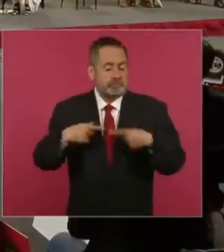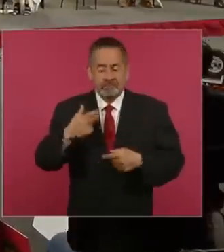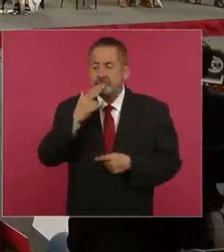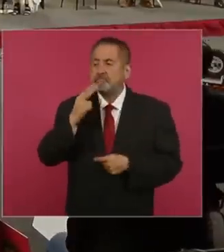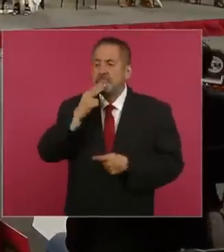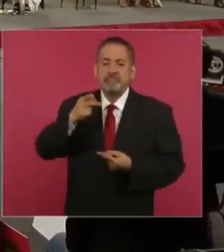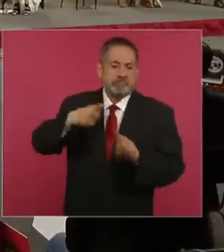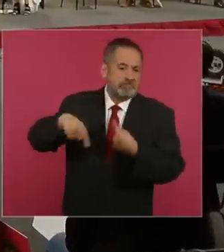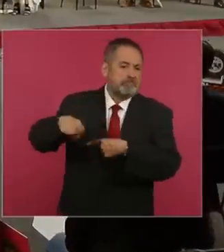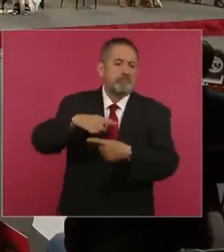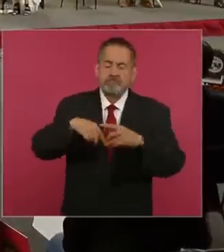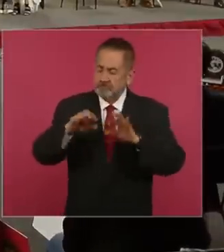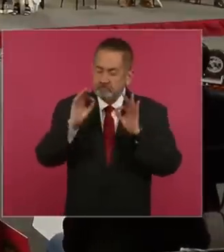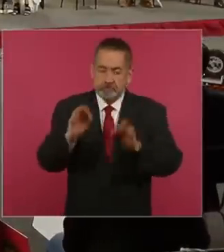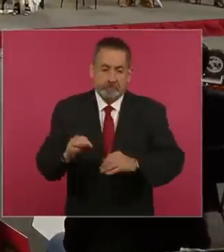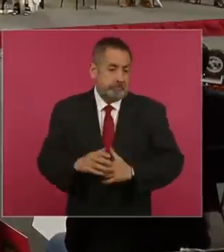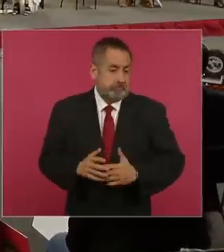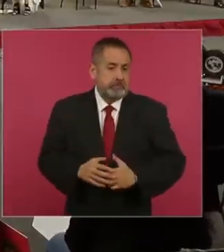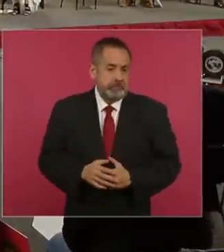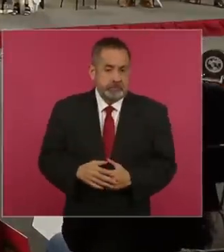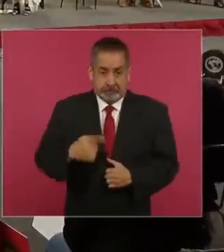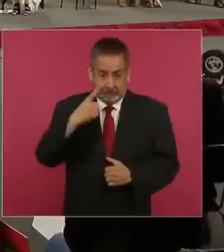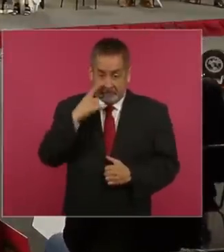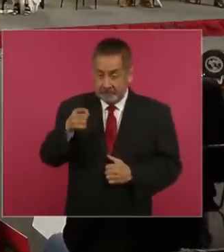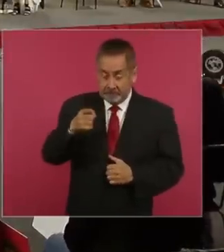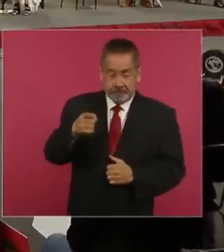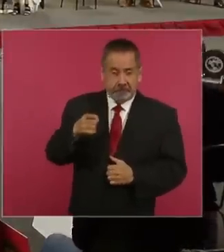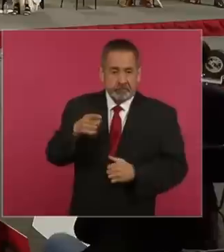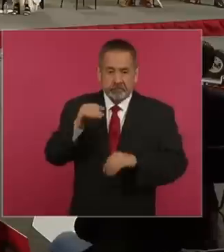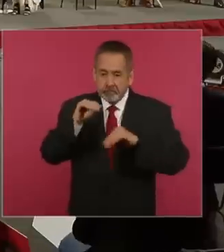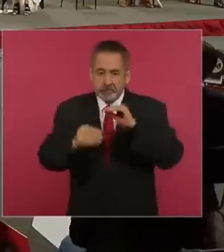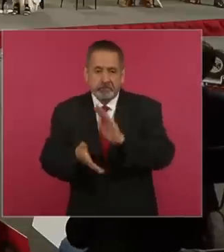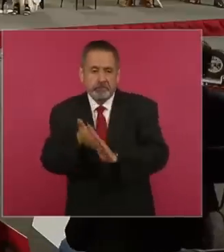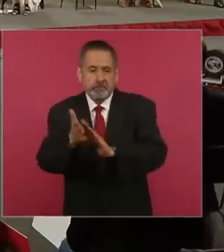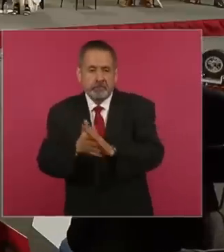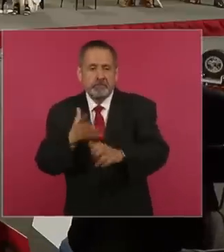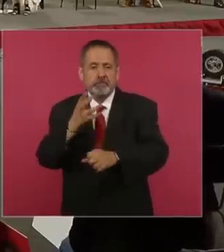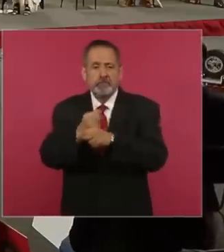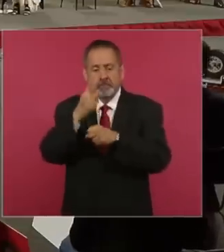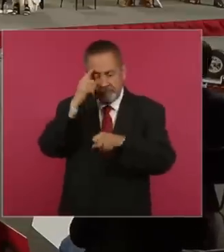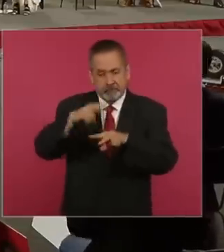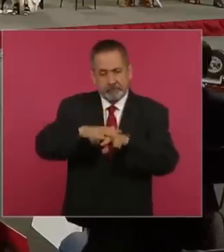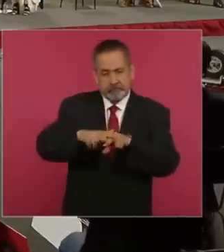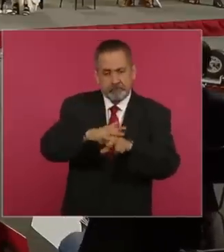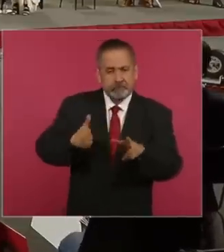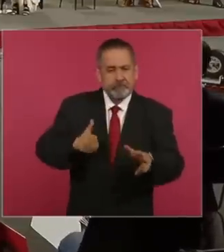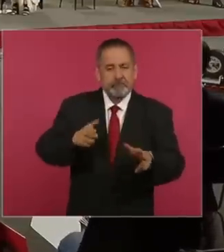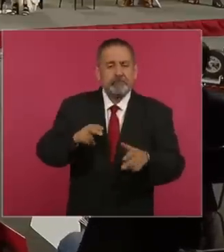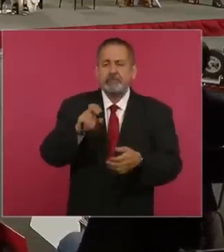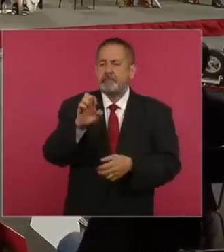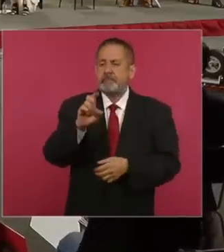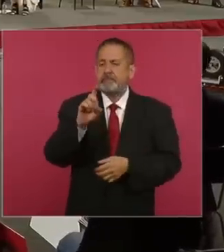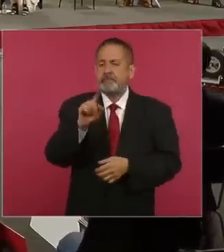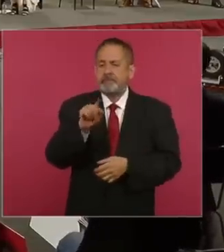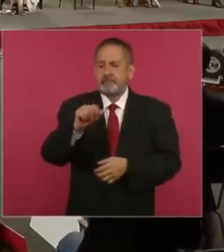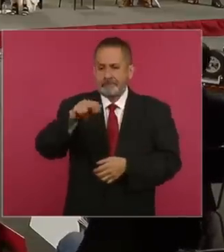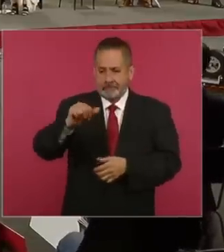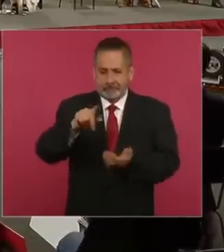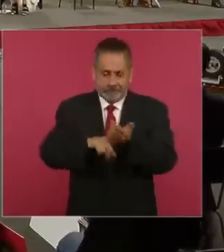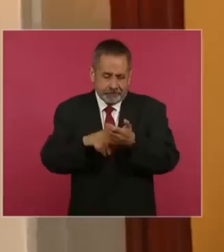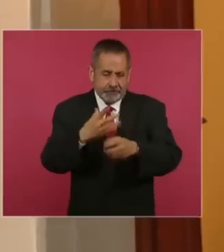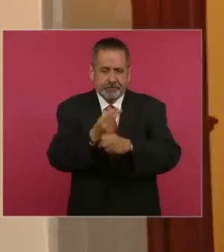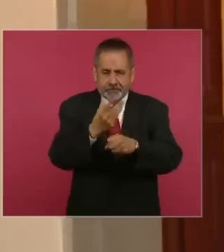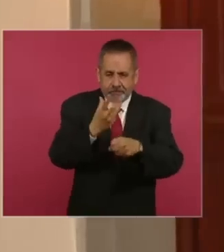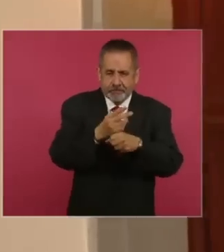largo de toda la ruta Como ustedes pueden ver, se está construyendo una base de mantenimiento de vía en Etna y un patio de operaciones